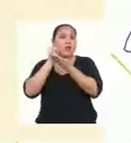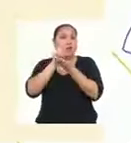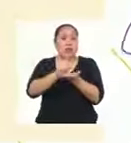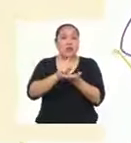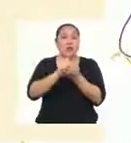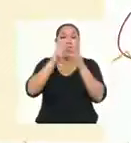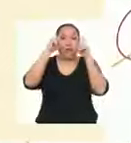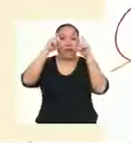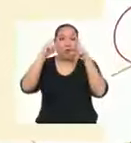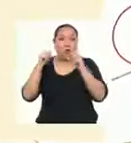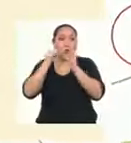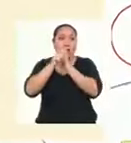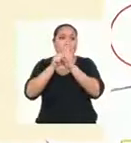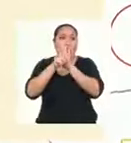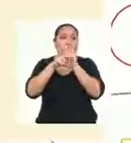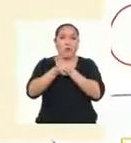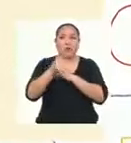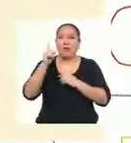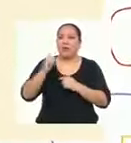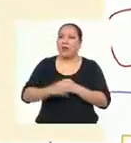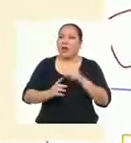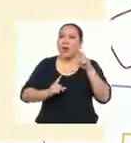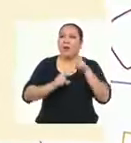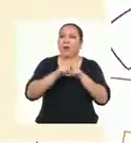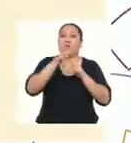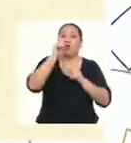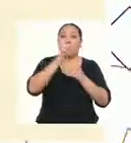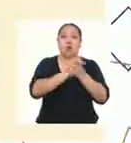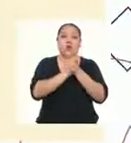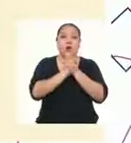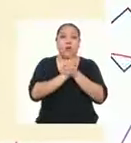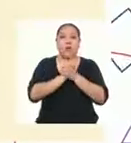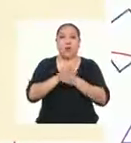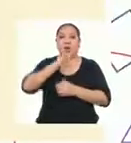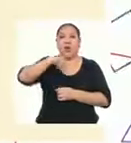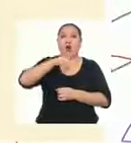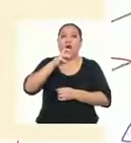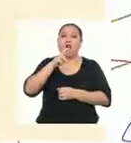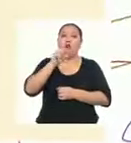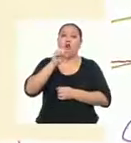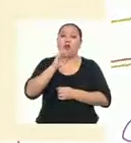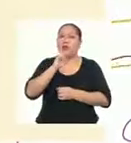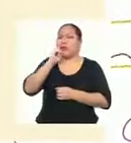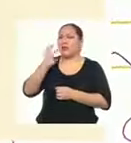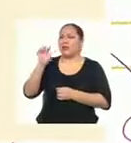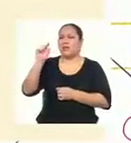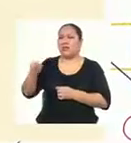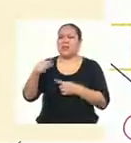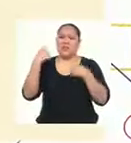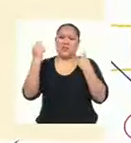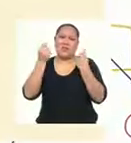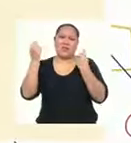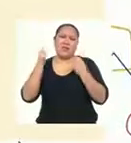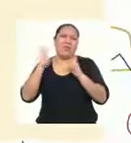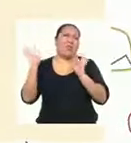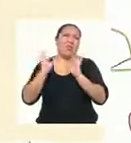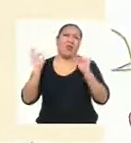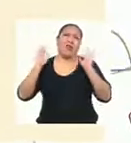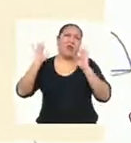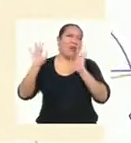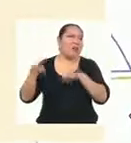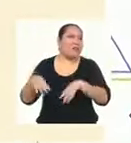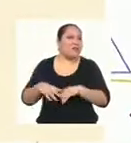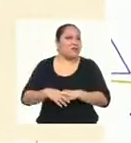videos y de pronto apareció un compañero, Jorge, que comenzó a comparar y decía que ese carnaval no era nada,